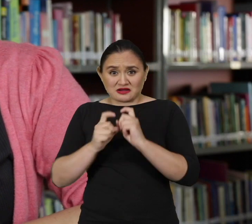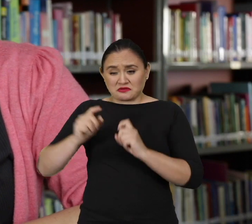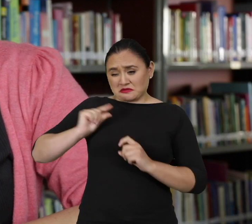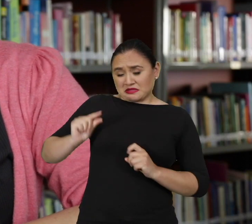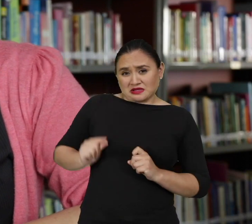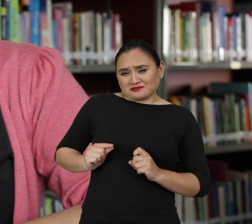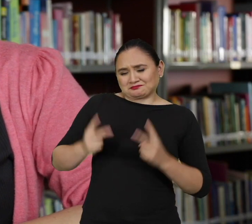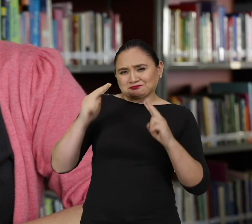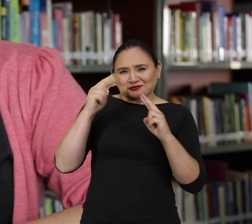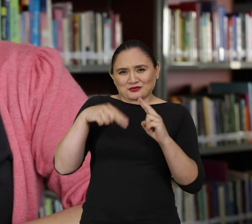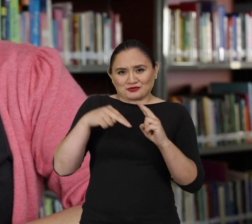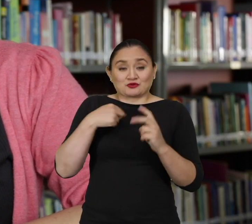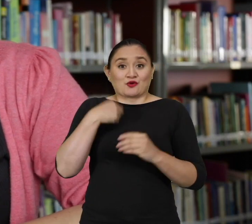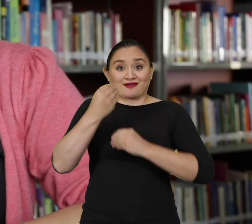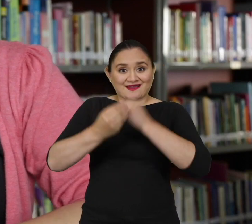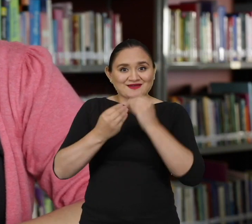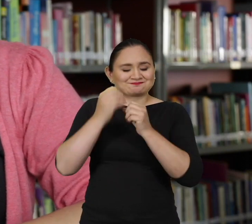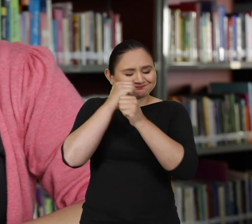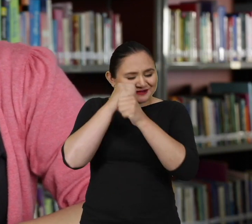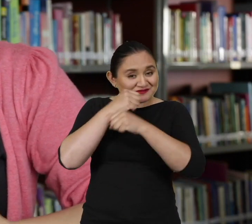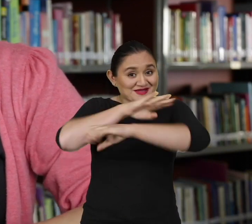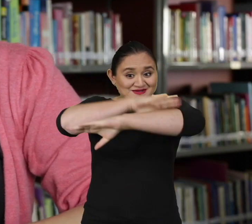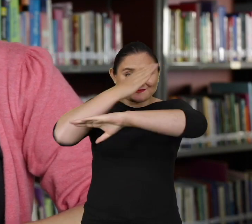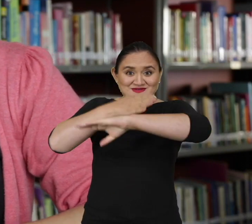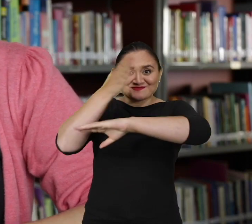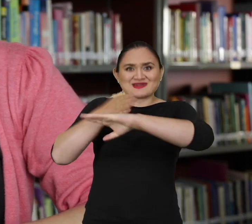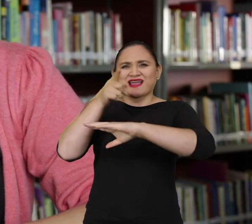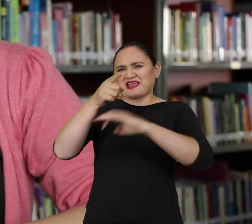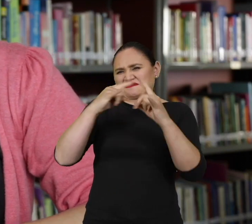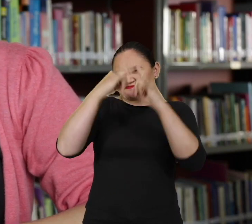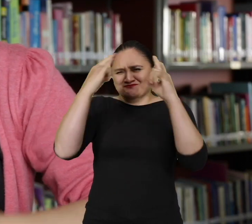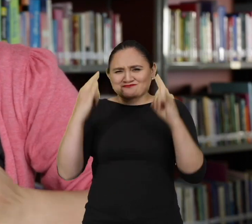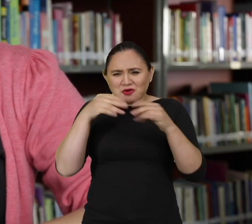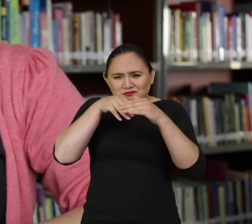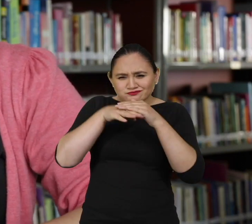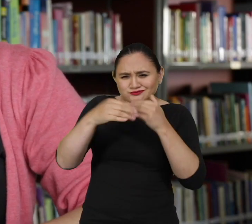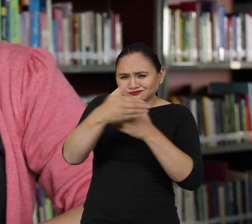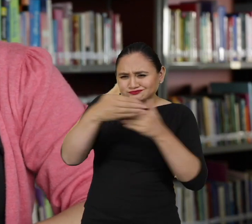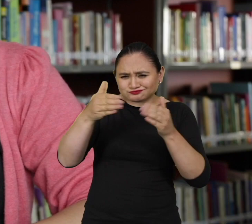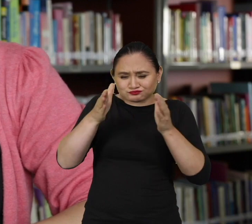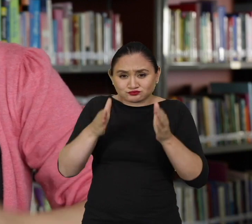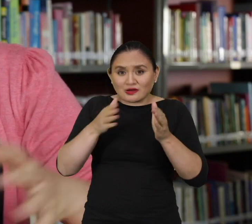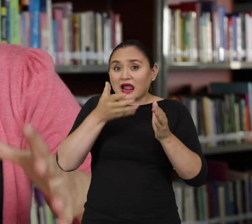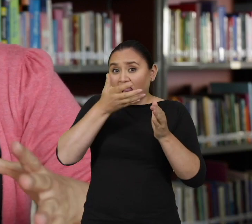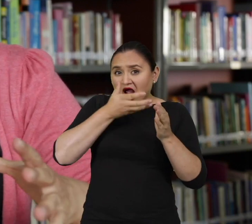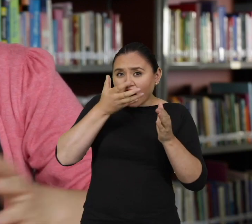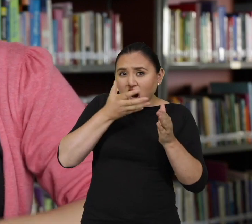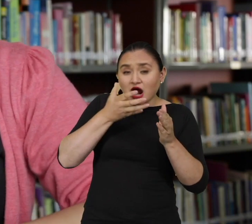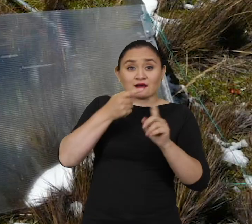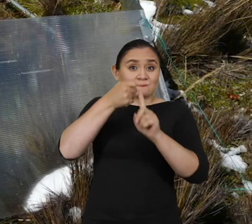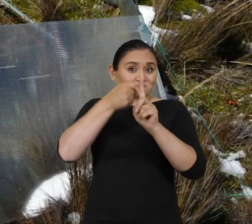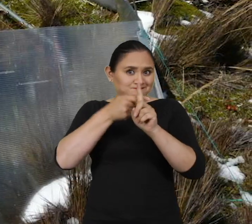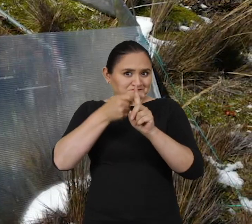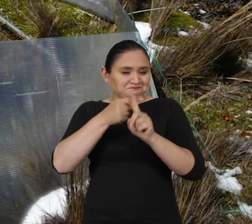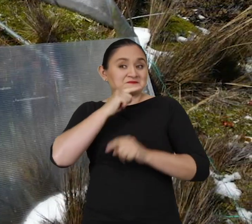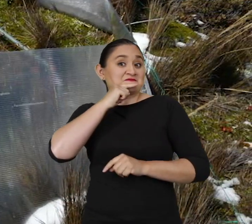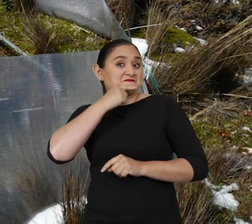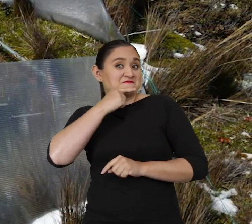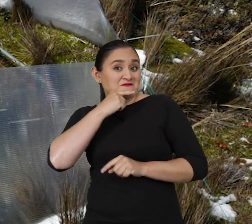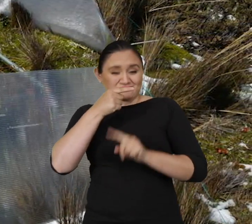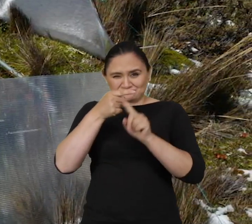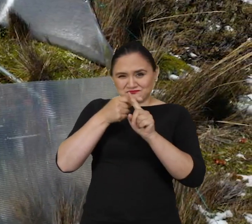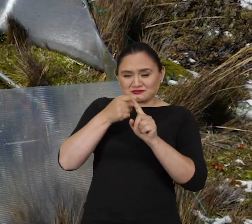yo hago unos experimentos en el páramo utilizando unas cámaras de calentamiento que son como unos invernaderos pequeñitos, y con